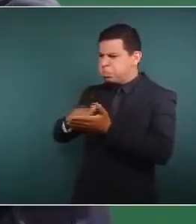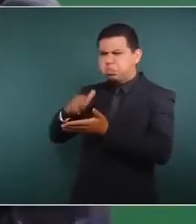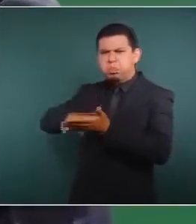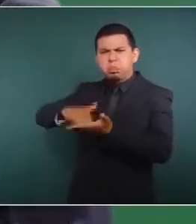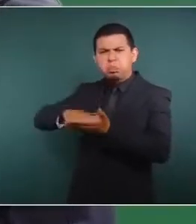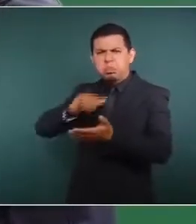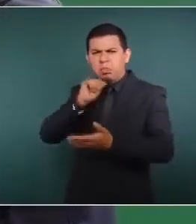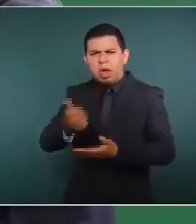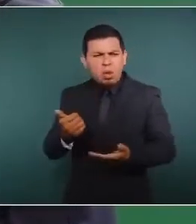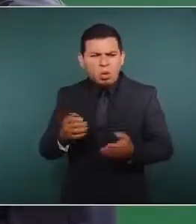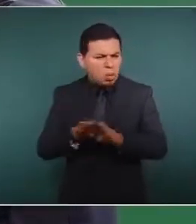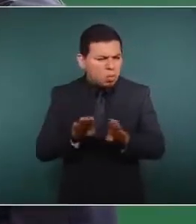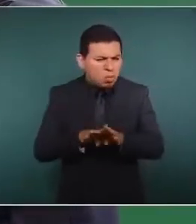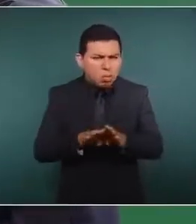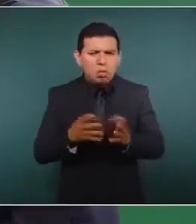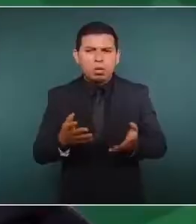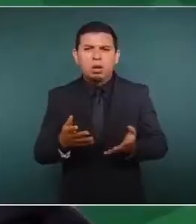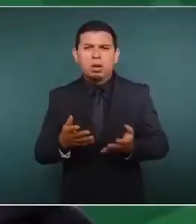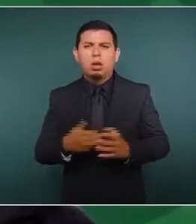establecido